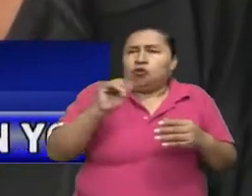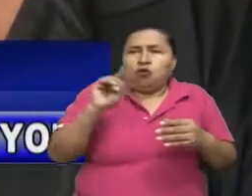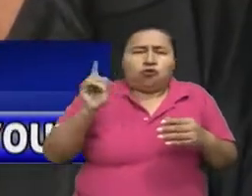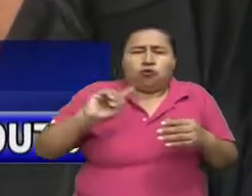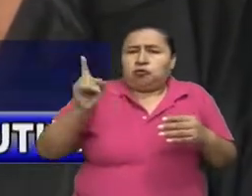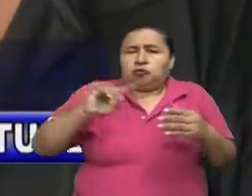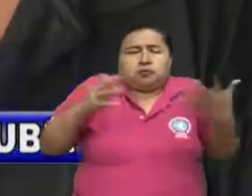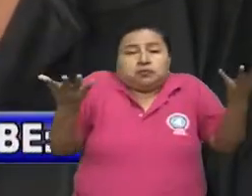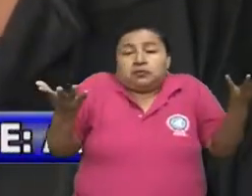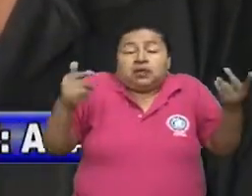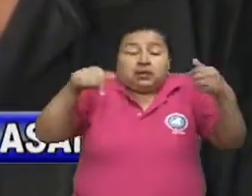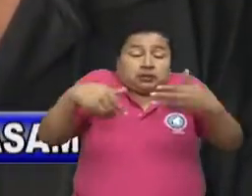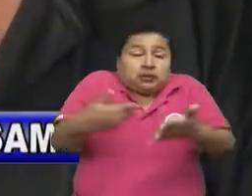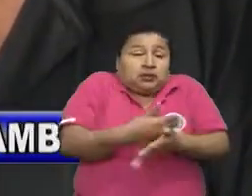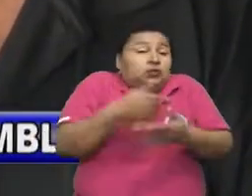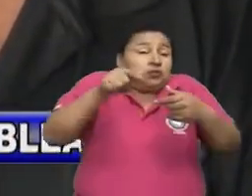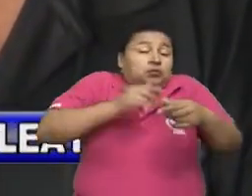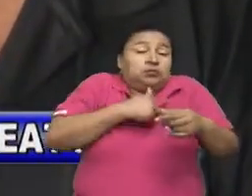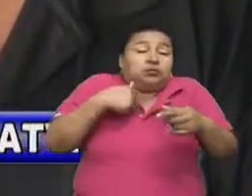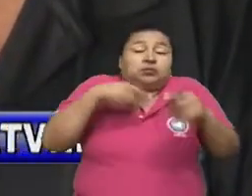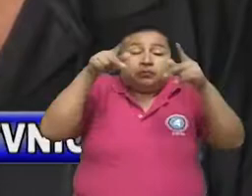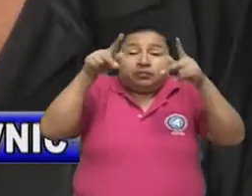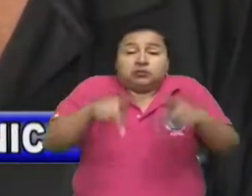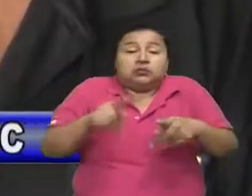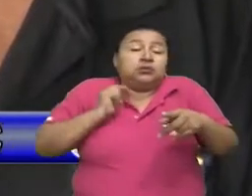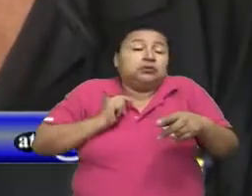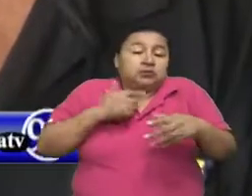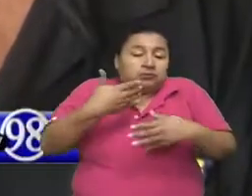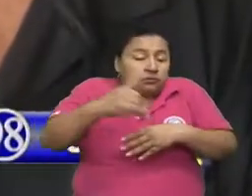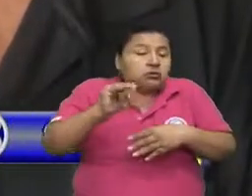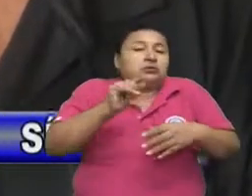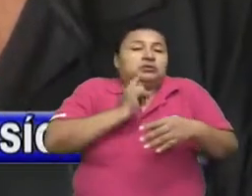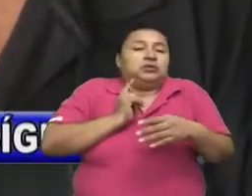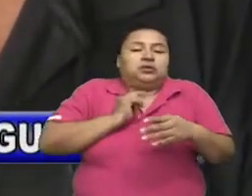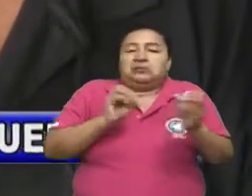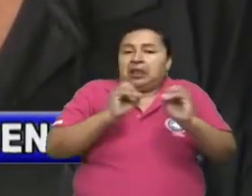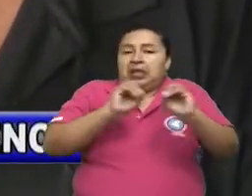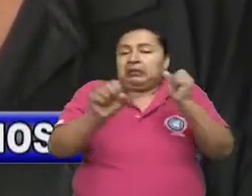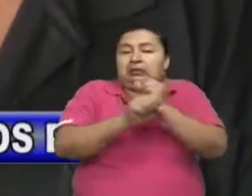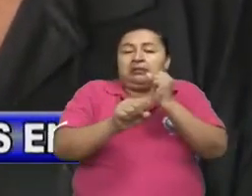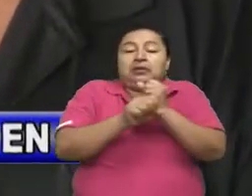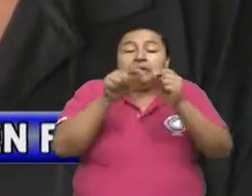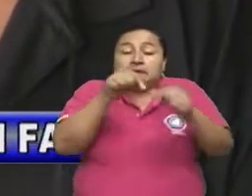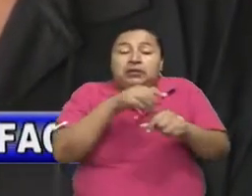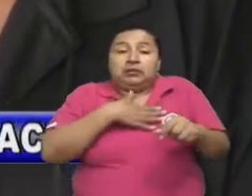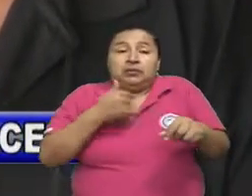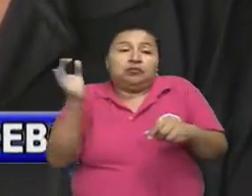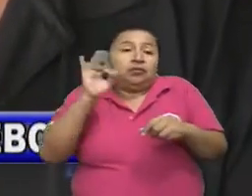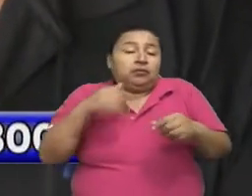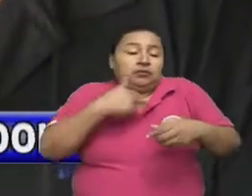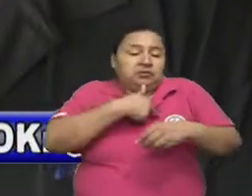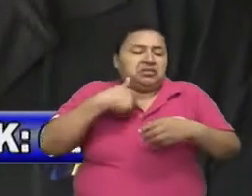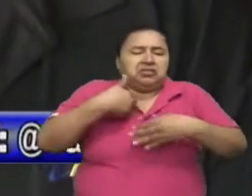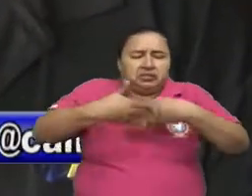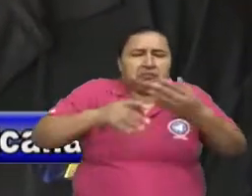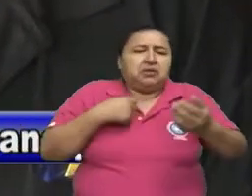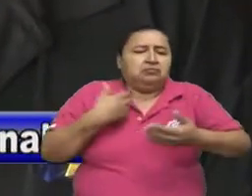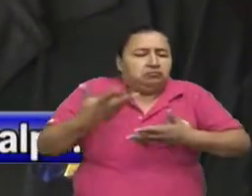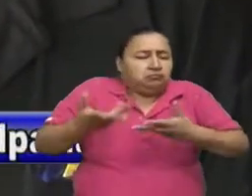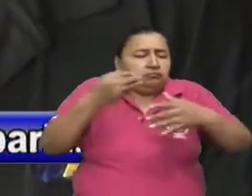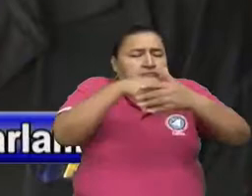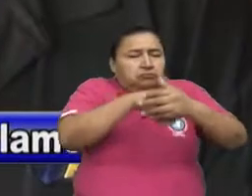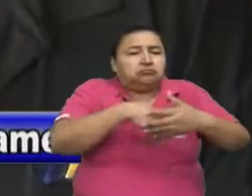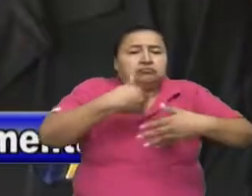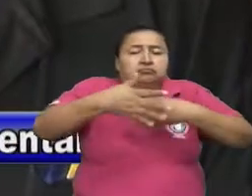existía, pues algo nuevo. Para las personas que incluso pues no tienen empleo, esta es una mejor forma de prepararse para enfrentar